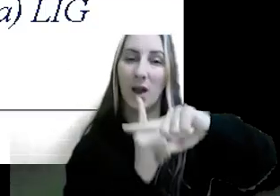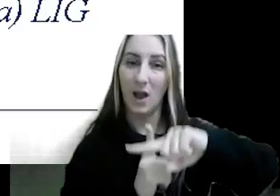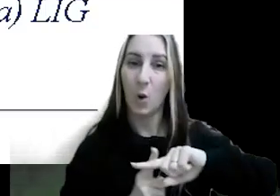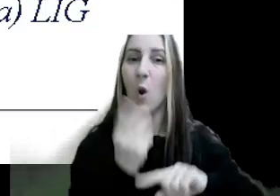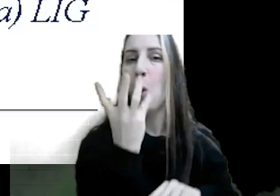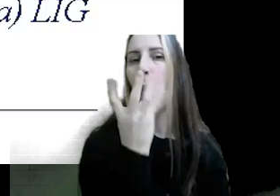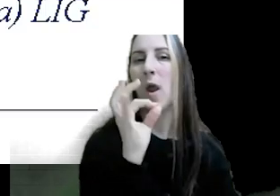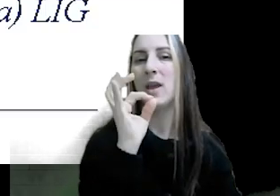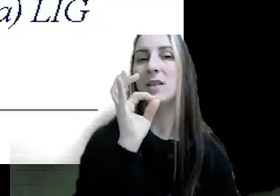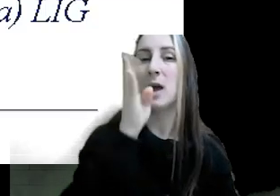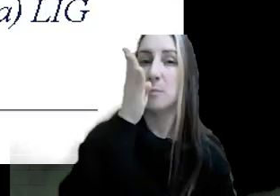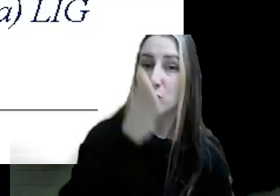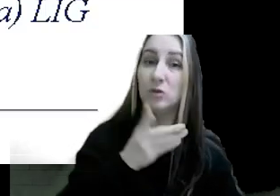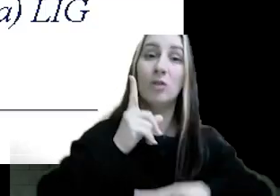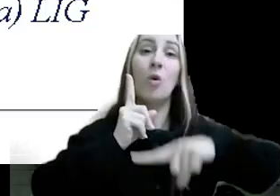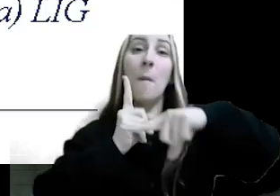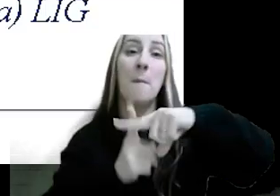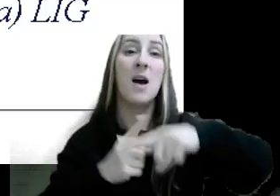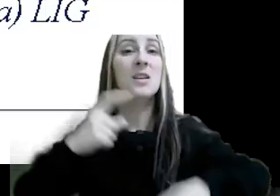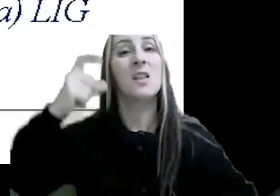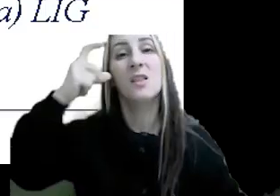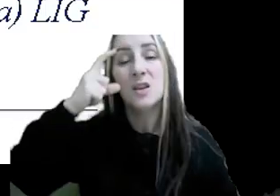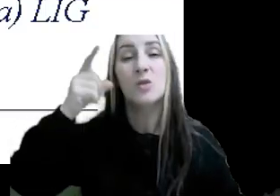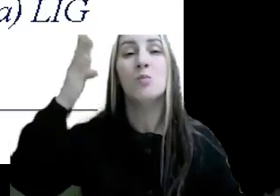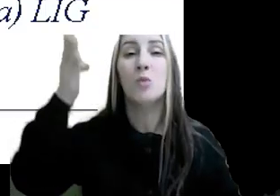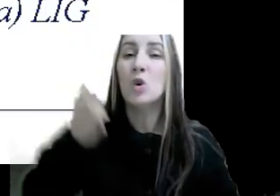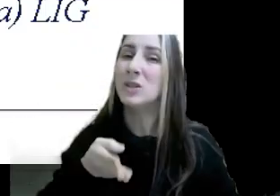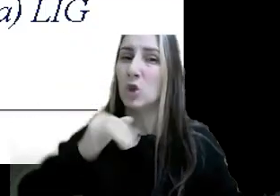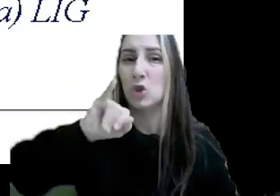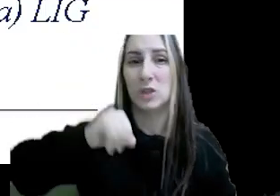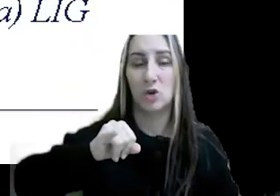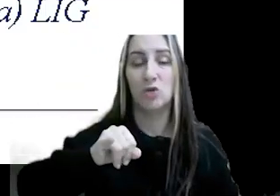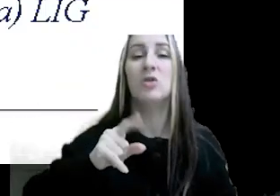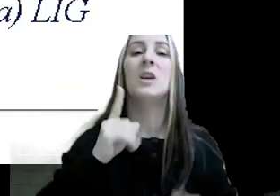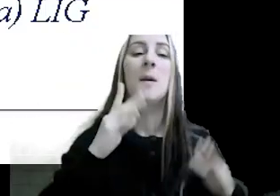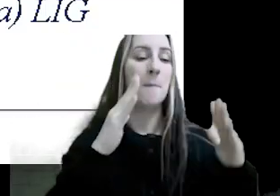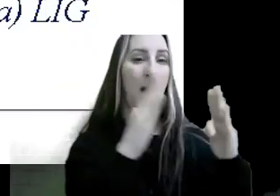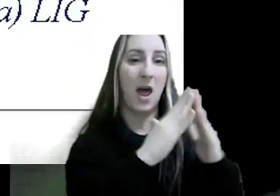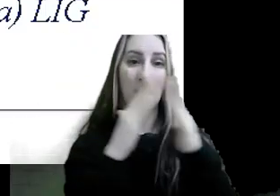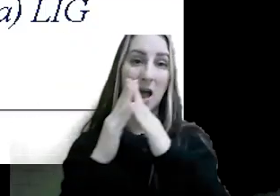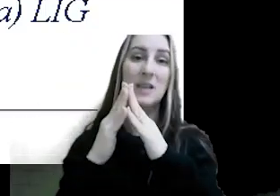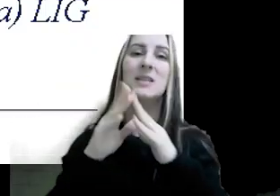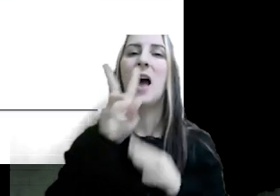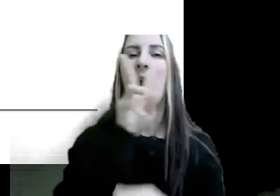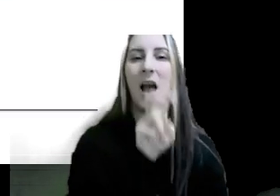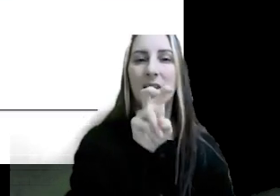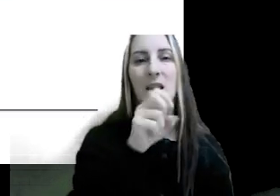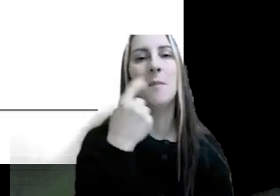más el 10%, condición inmueble destinado a casa habitación.